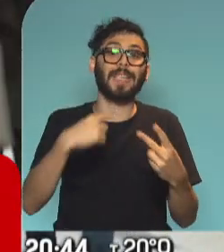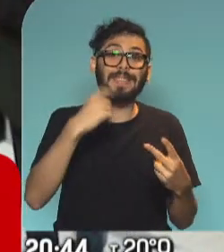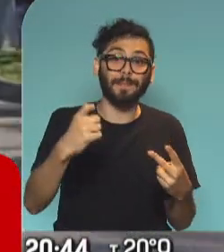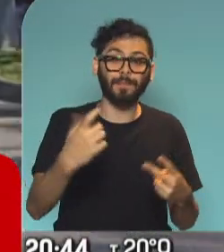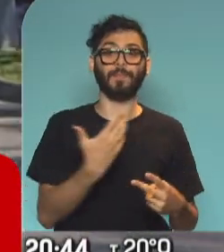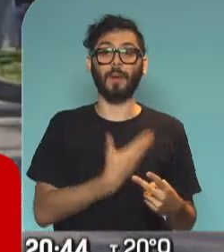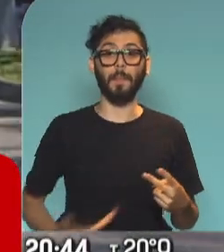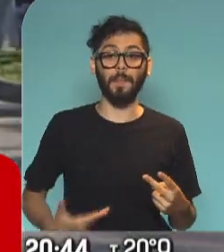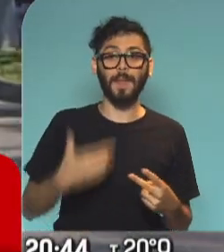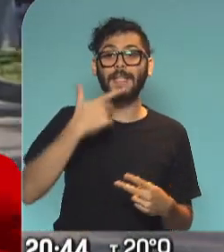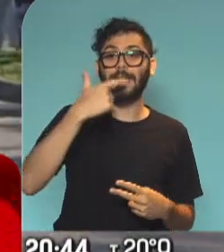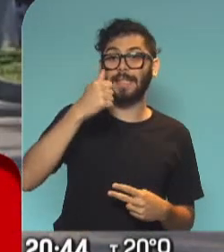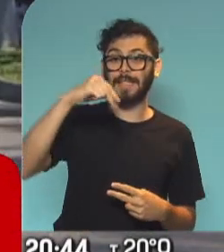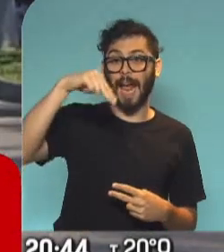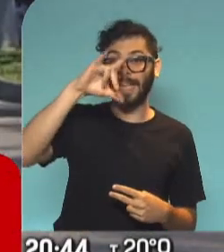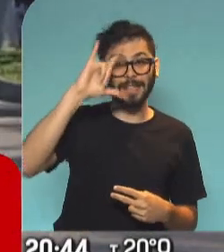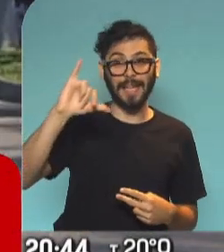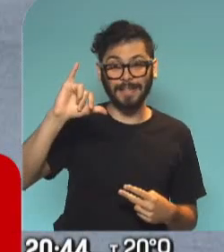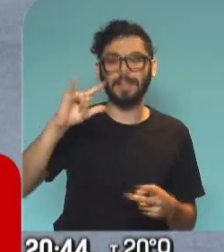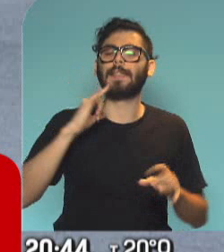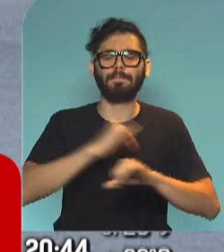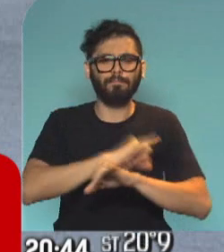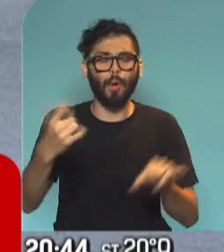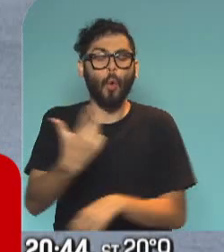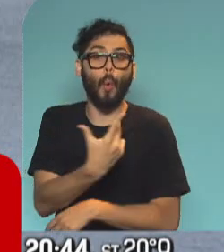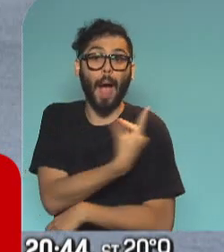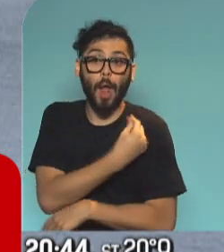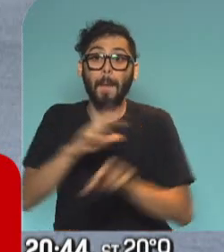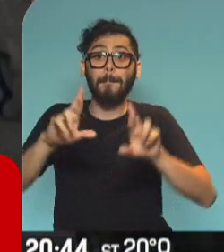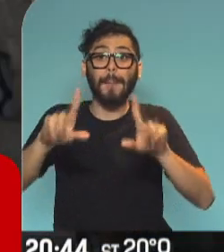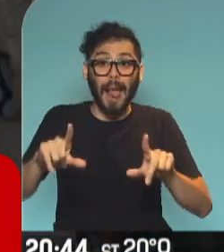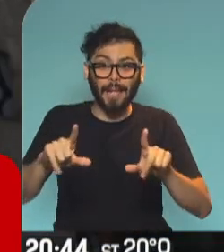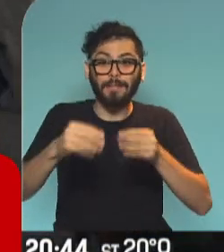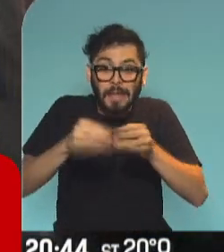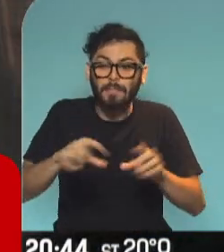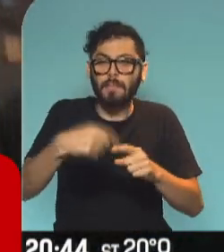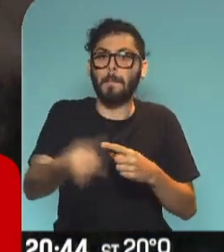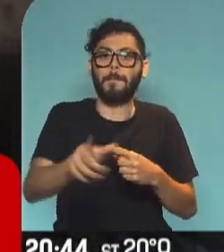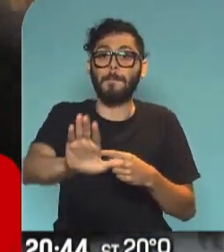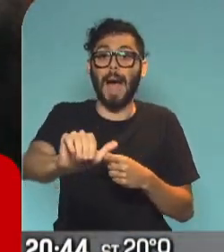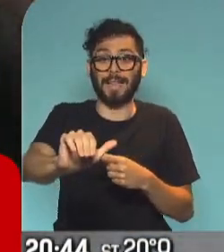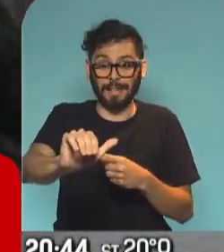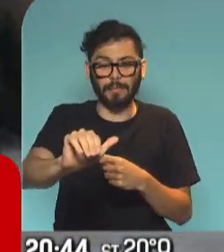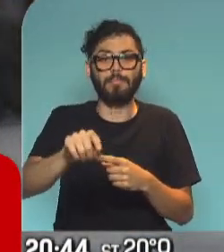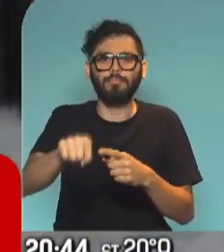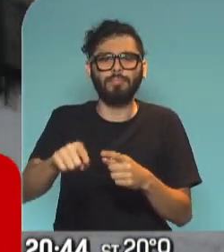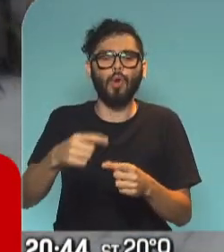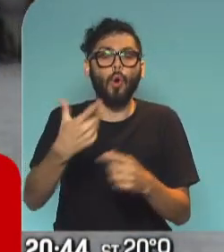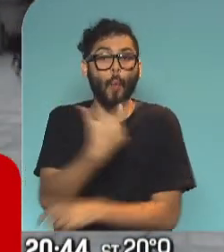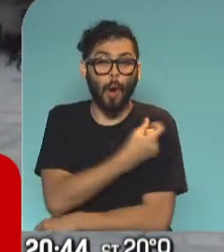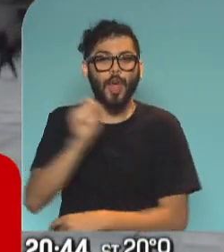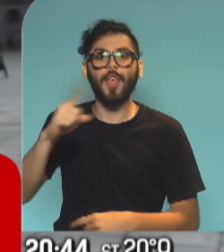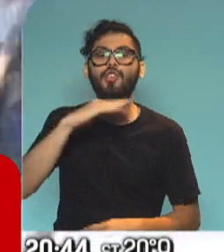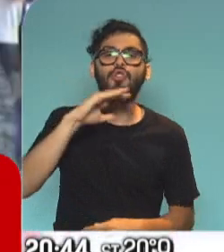del gobierno, Pedro Sánchez, anunció un plan de vacunación que comenzará el próximo martes. Utilizaría la de Johnson & Johnson